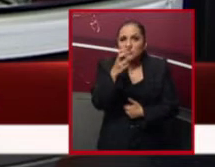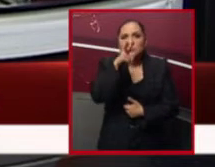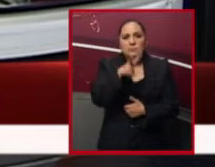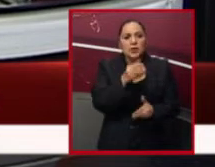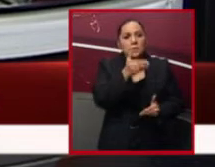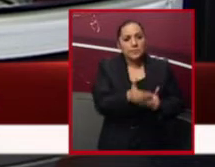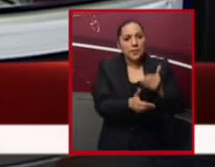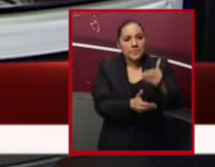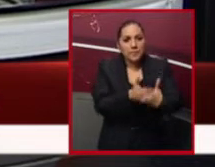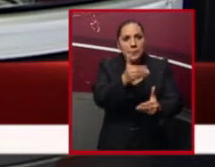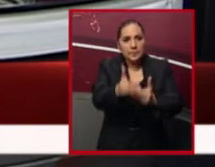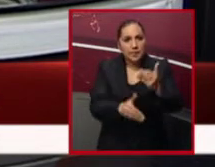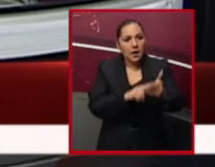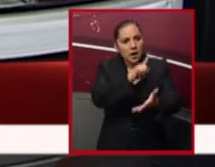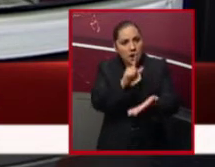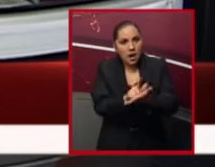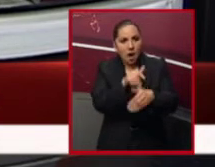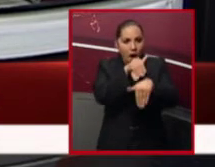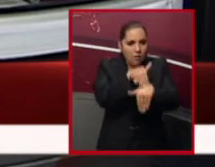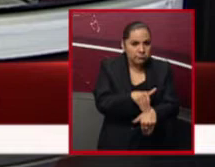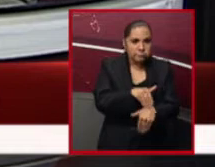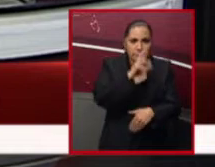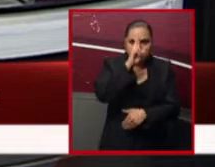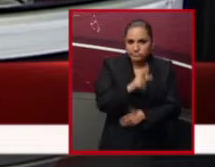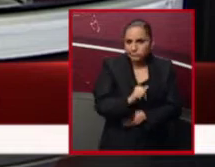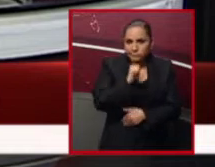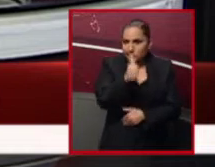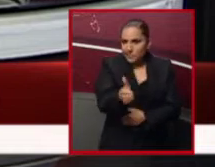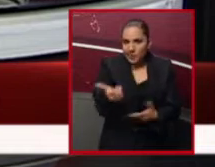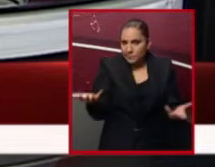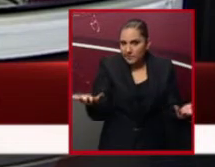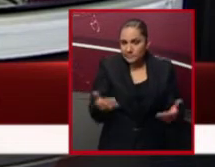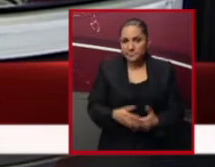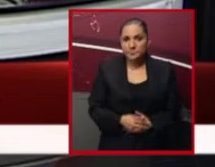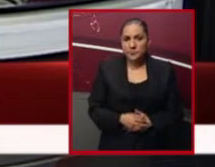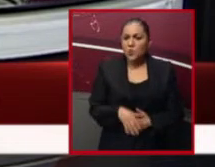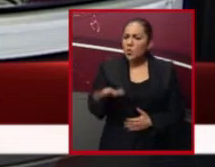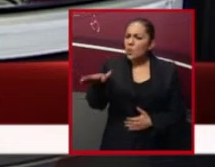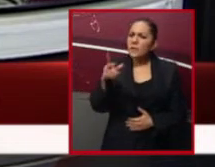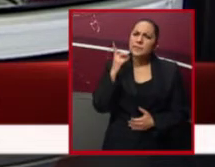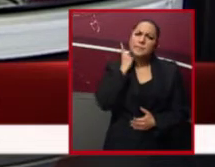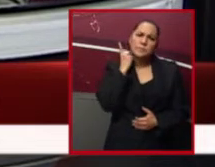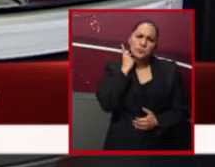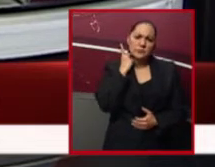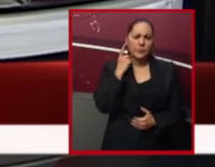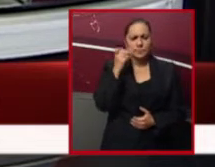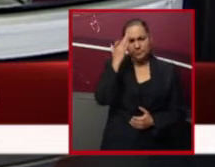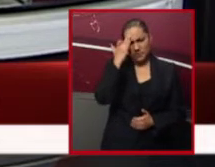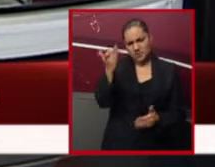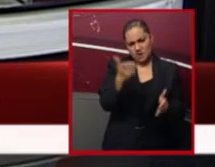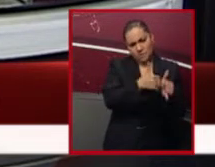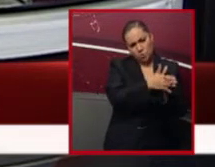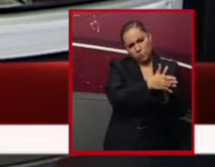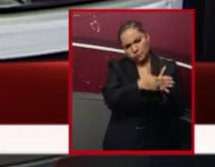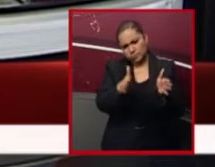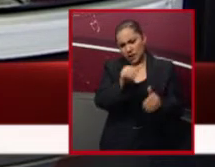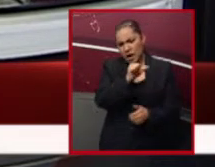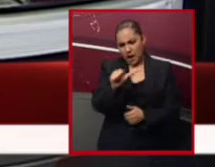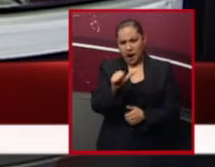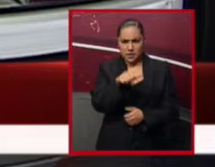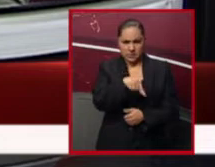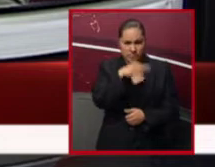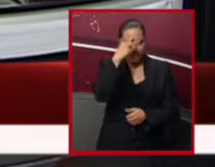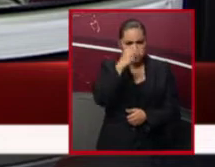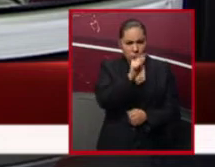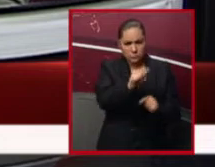la impunidad. Diputado, hay un caso emblemático en la historia de la violencia contra el gremio periodístico, que es el